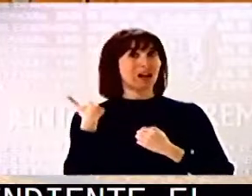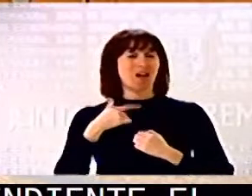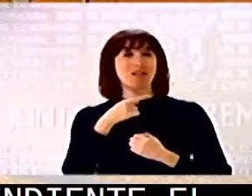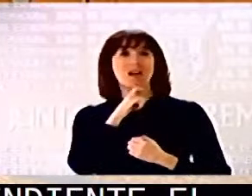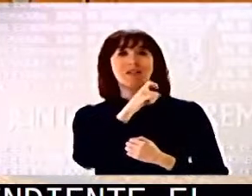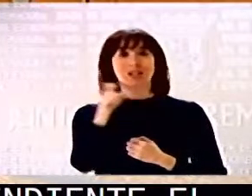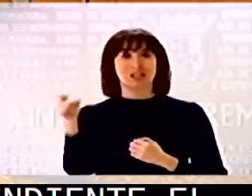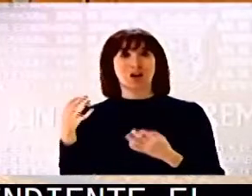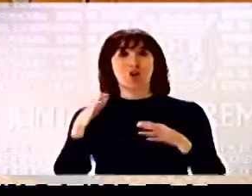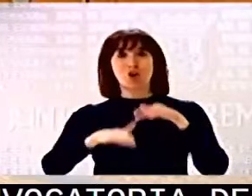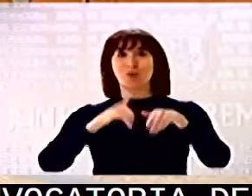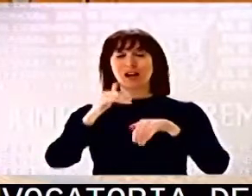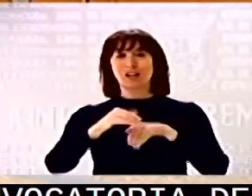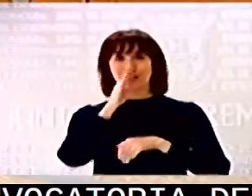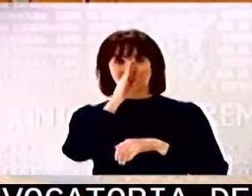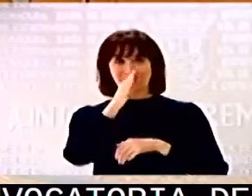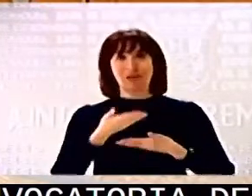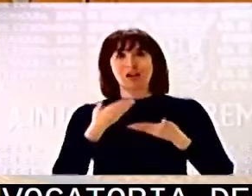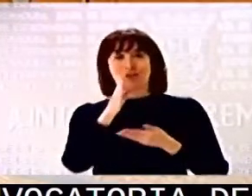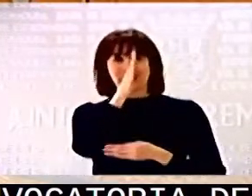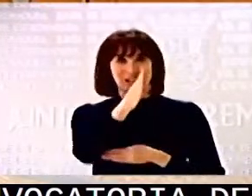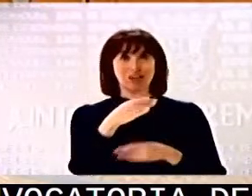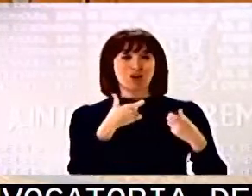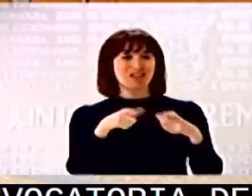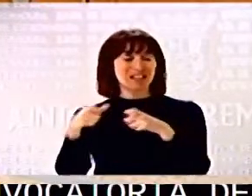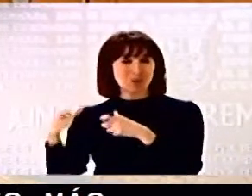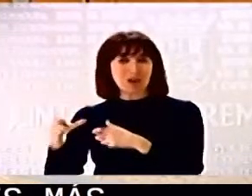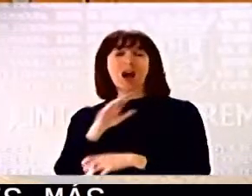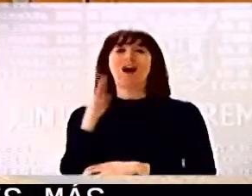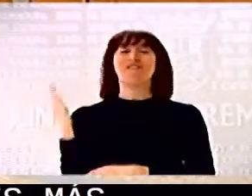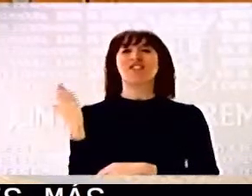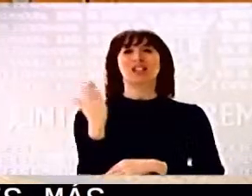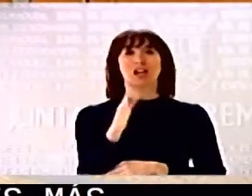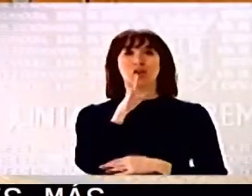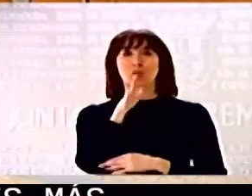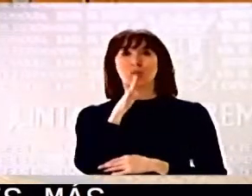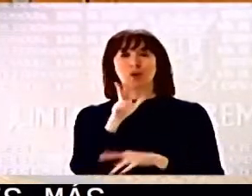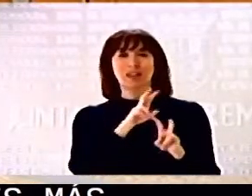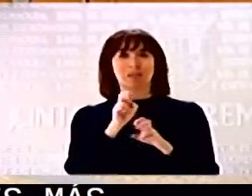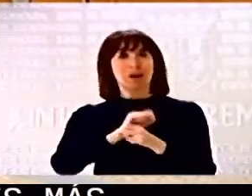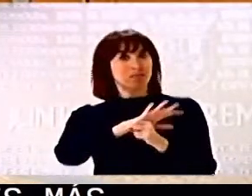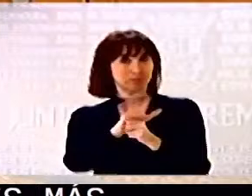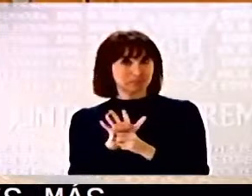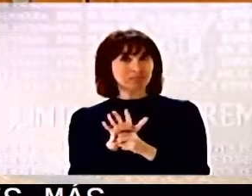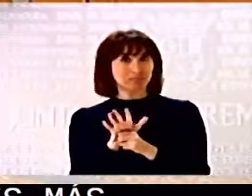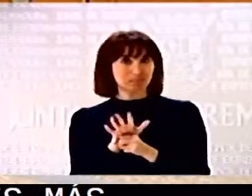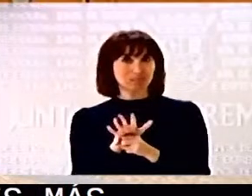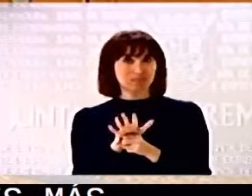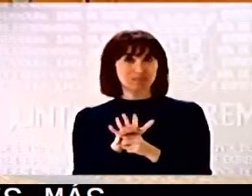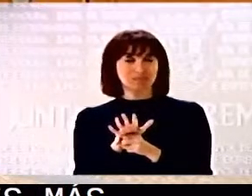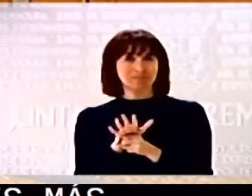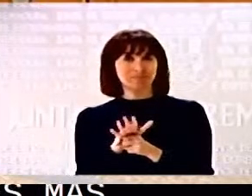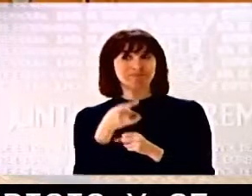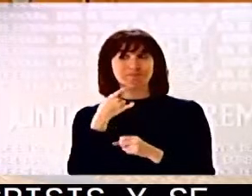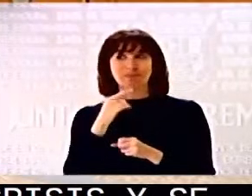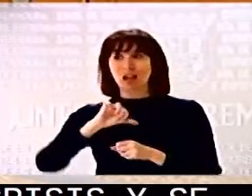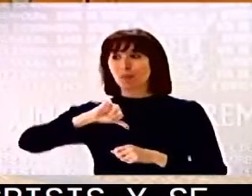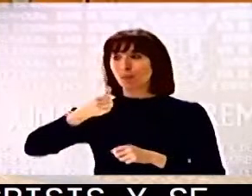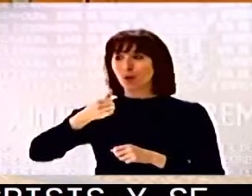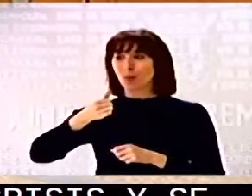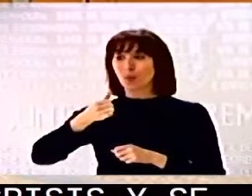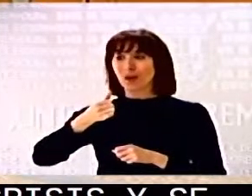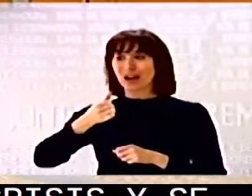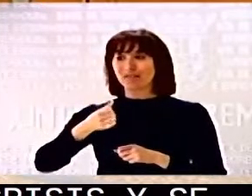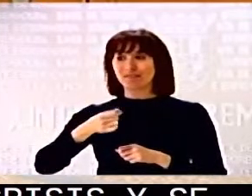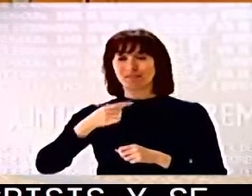la convocatoria de ayudas directas a algunos de los sectores más damnificados o afectados por la crisis, y se podría aprobar antes de final de año. No